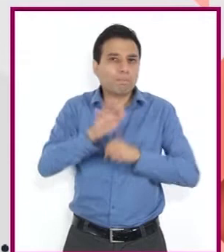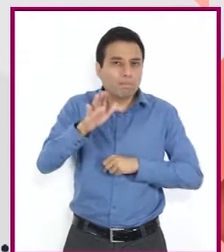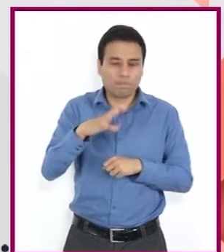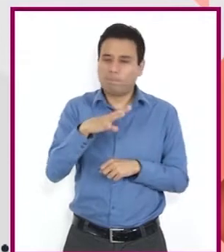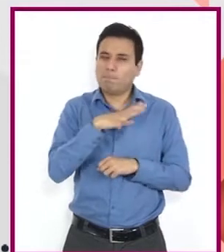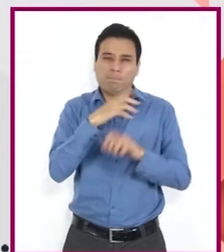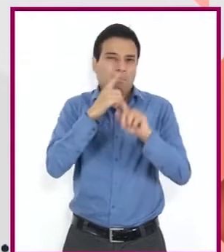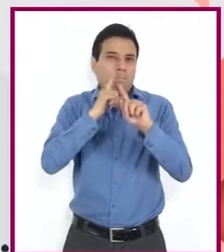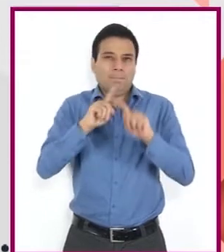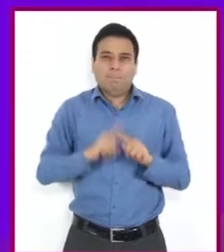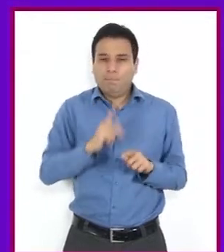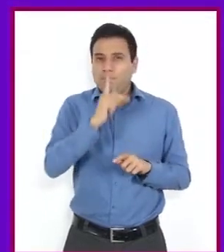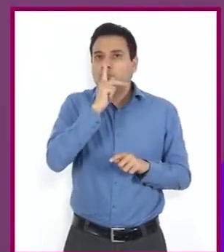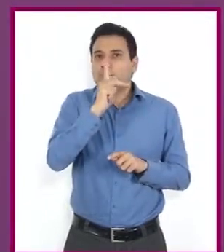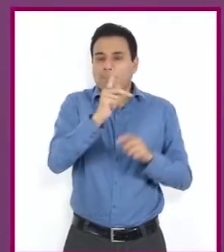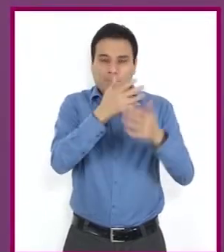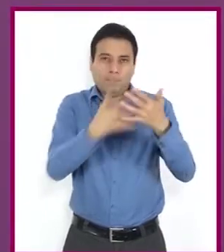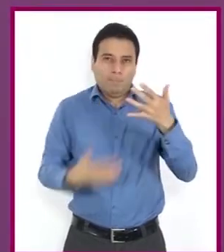directo.